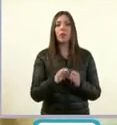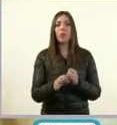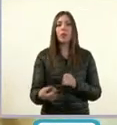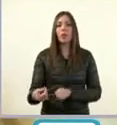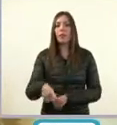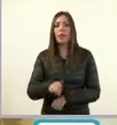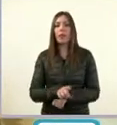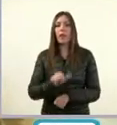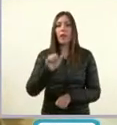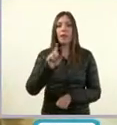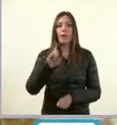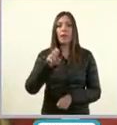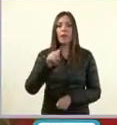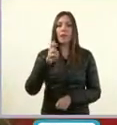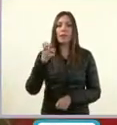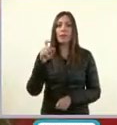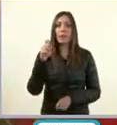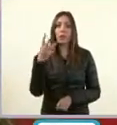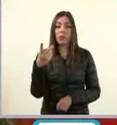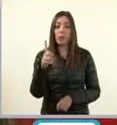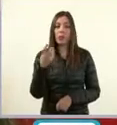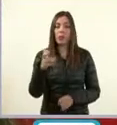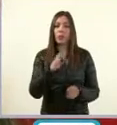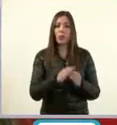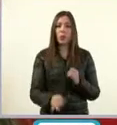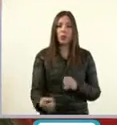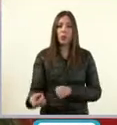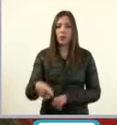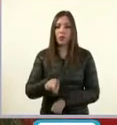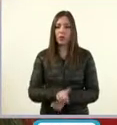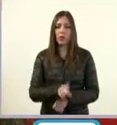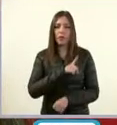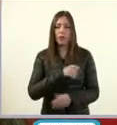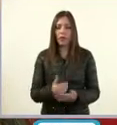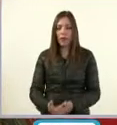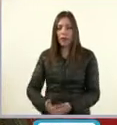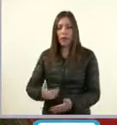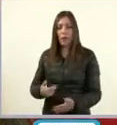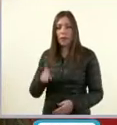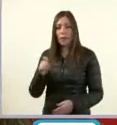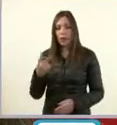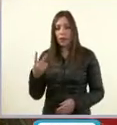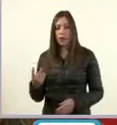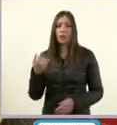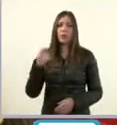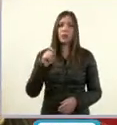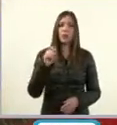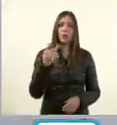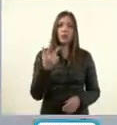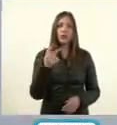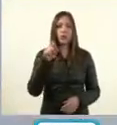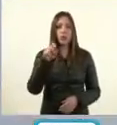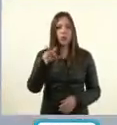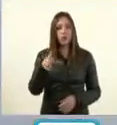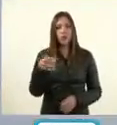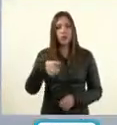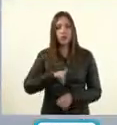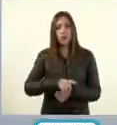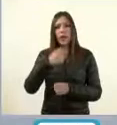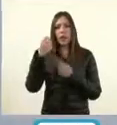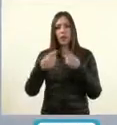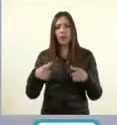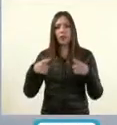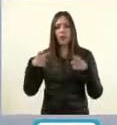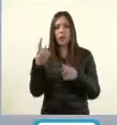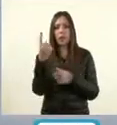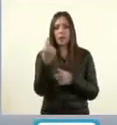Adviento, Ya. el 24 de diciembre, hacia atrás entre 22 y 28 días. Oye, en cada vela, que vemos que tiene 4, ¿no? En algunas coronas, me imagino que es la